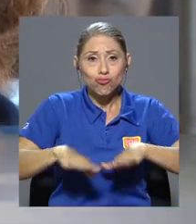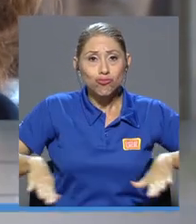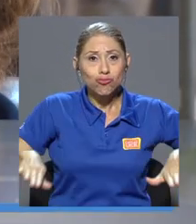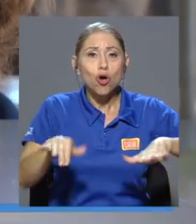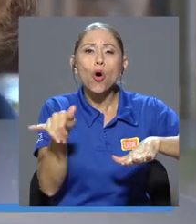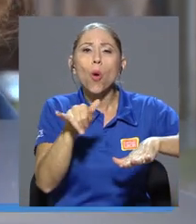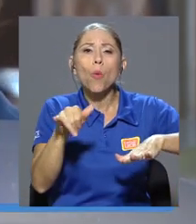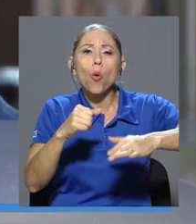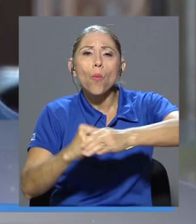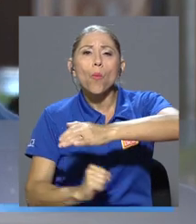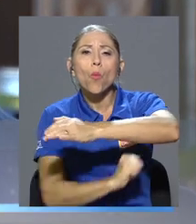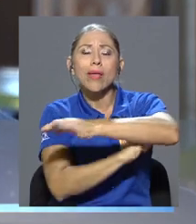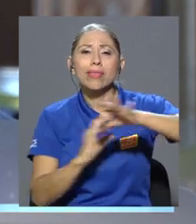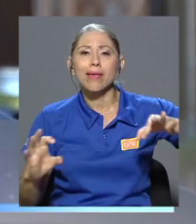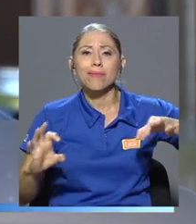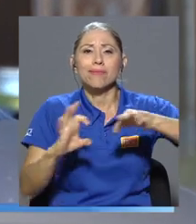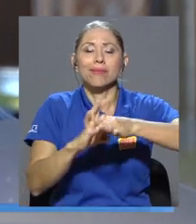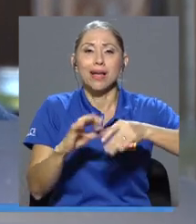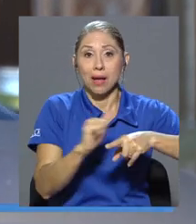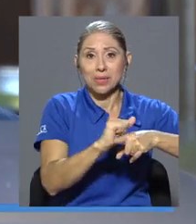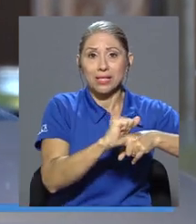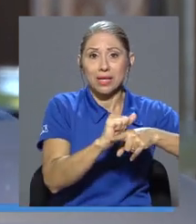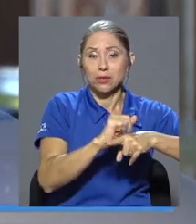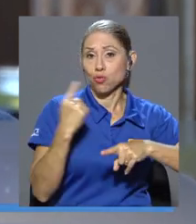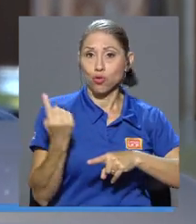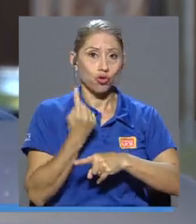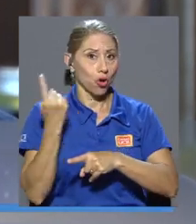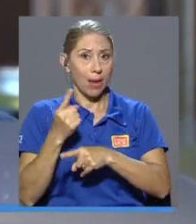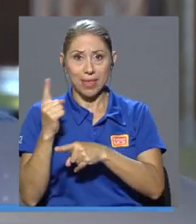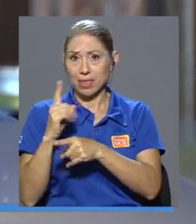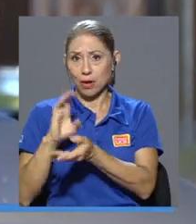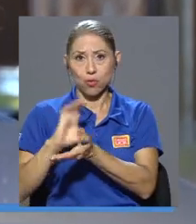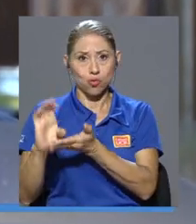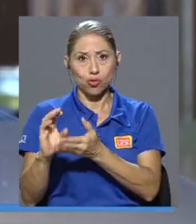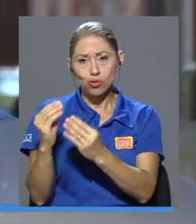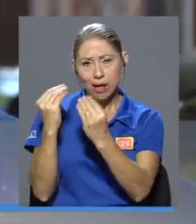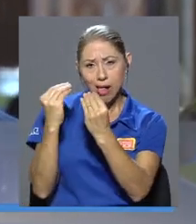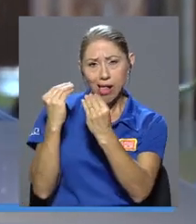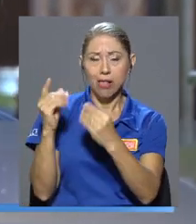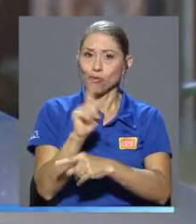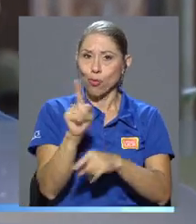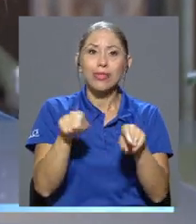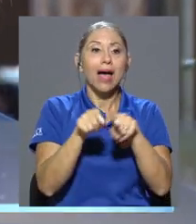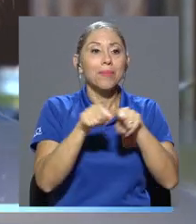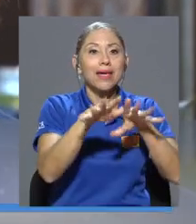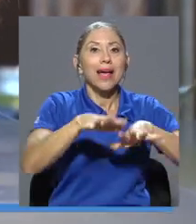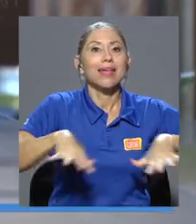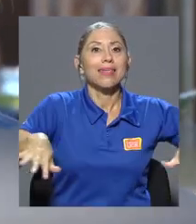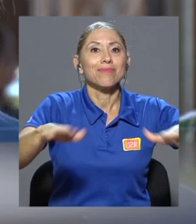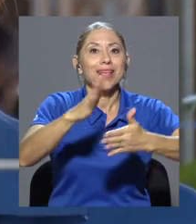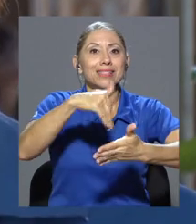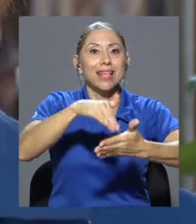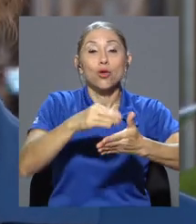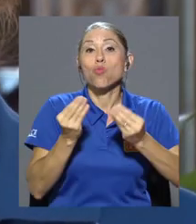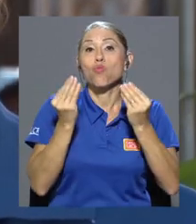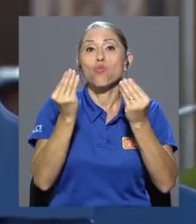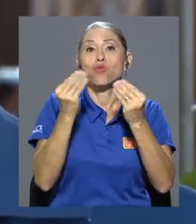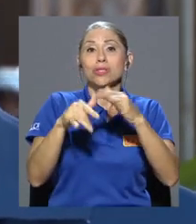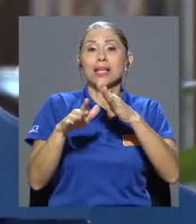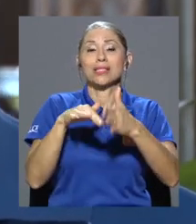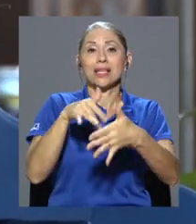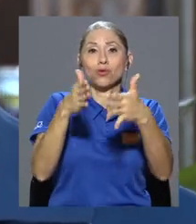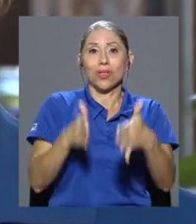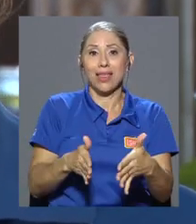también más de lo que se recibe en los cursos verdad y muchas de las que estudian preescolar bilingüe